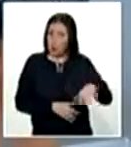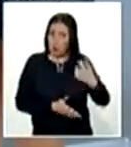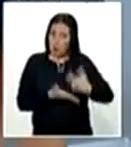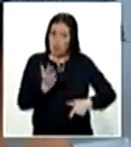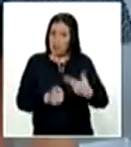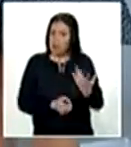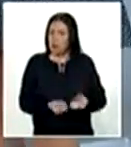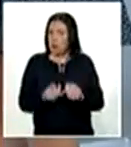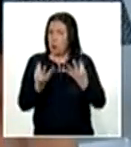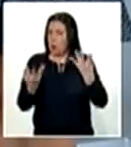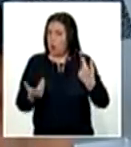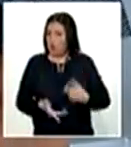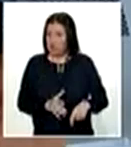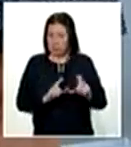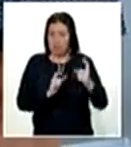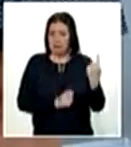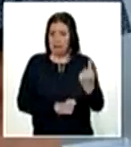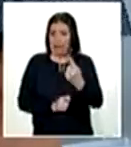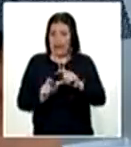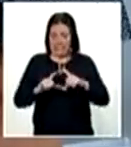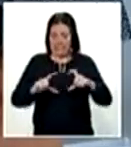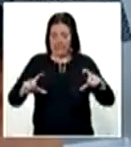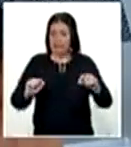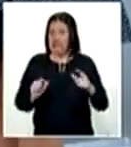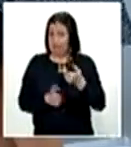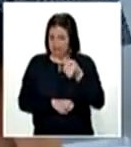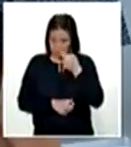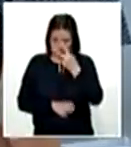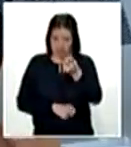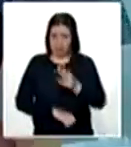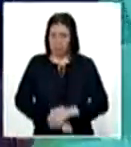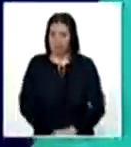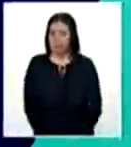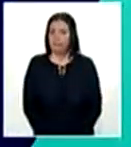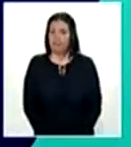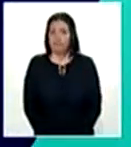¿Cuánto es lo que piden por cada entrada? Se lo contamos a continuación.